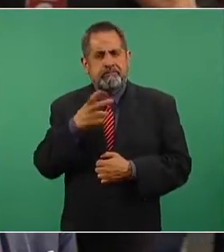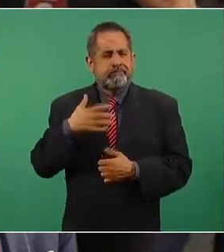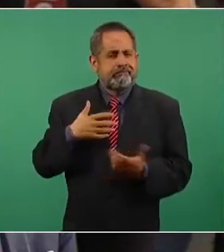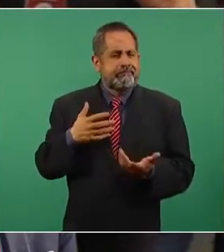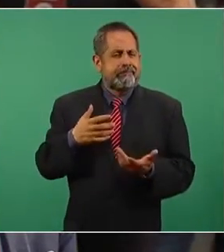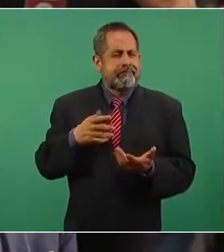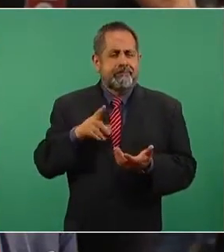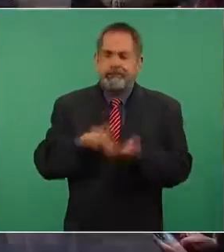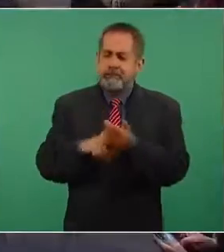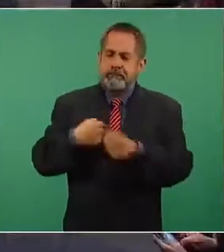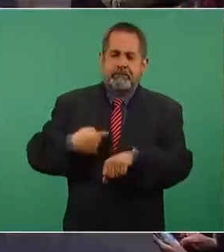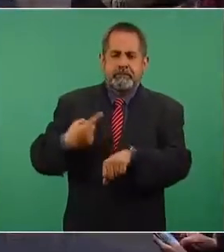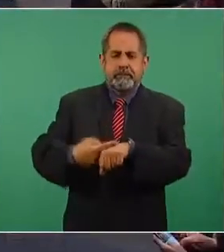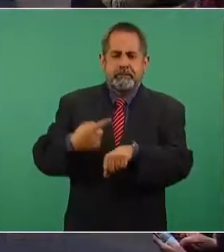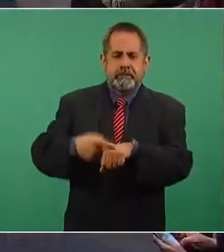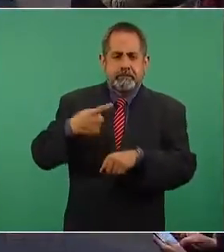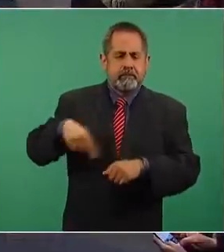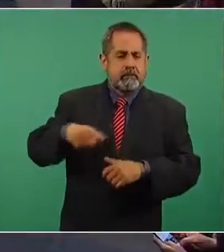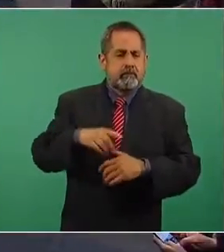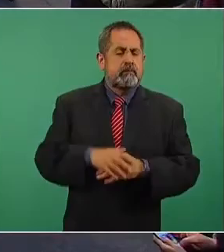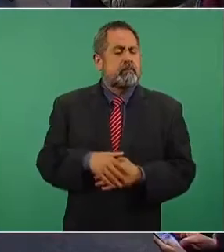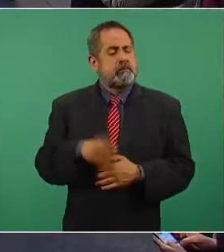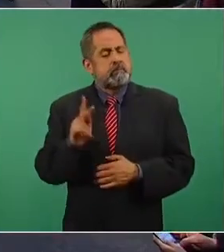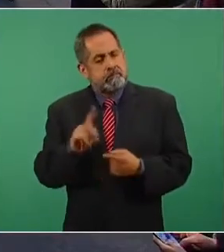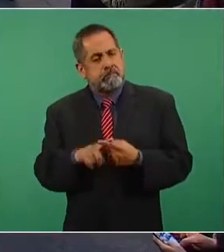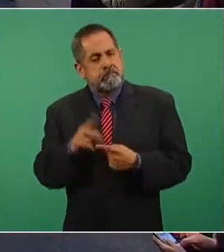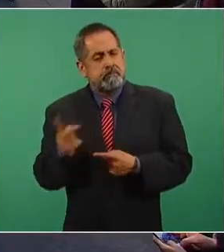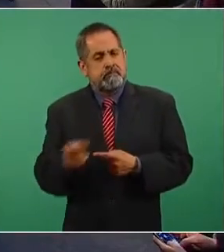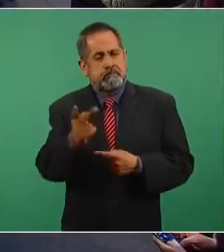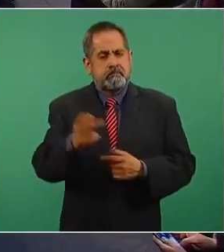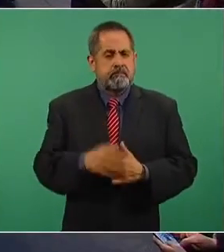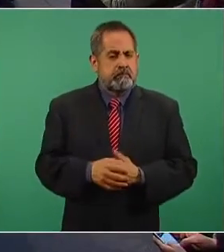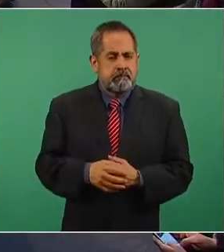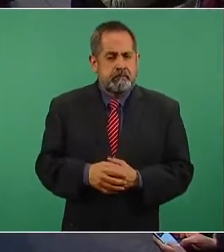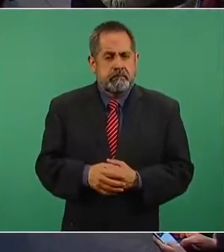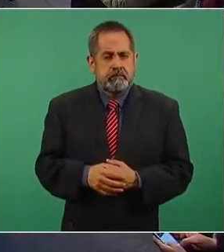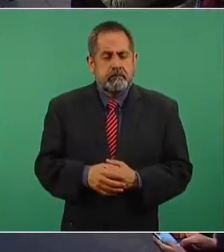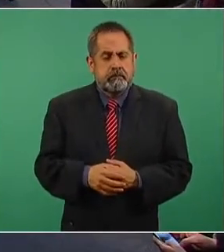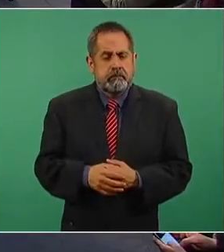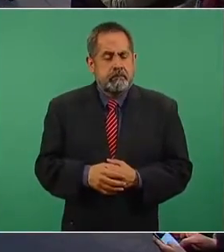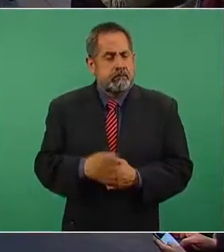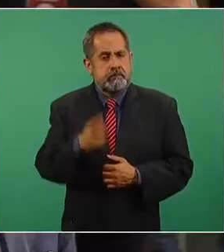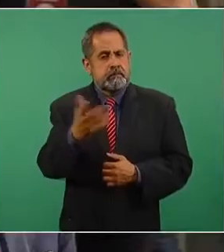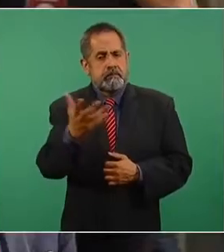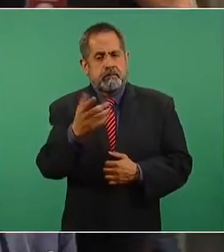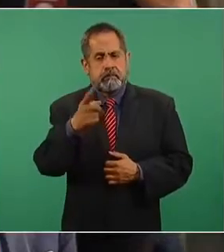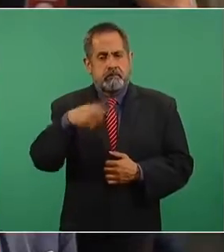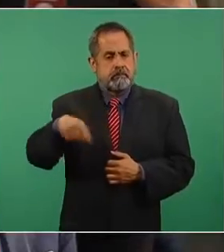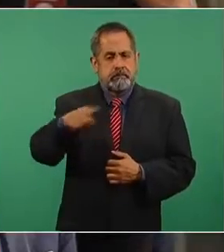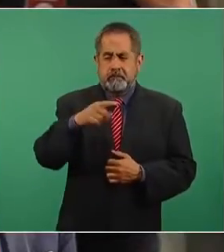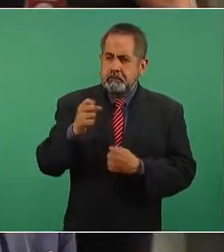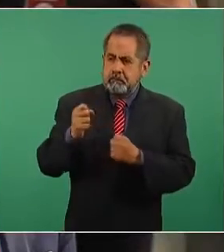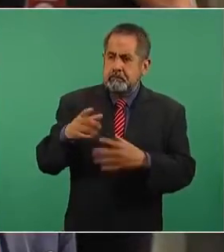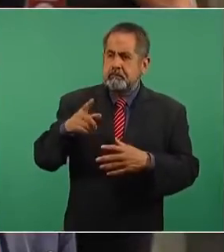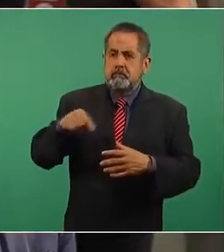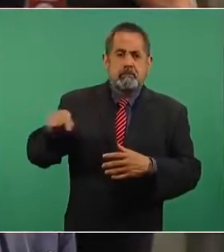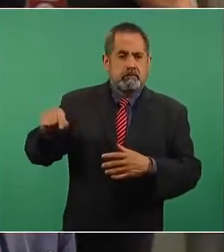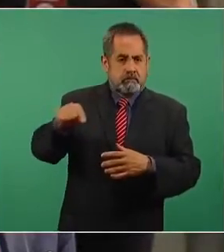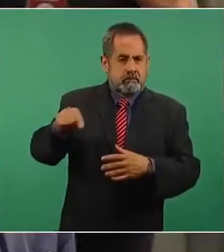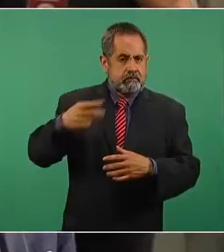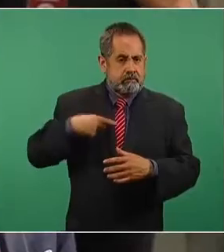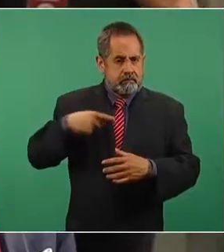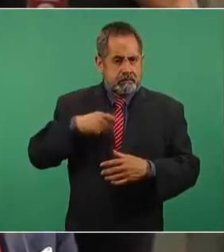general de la enfermedad, ¿no? Pero la primera pregunta es, ¿qué va a hacer usted para que las docenas de personas en